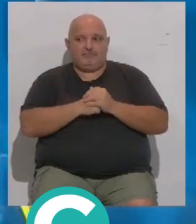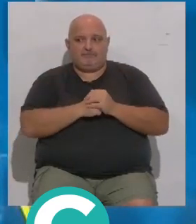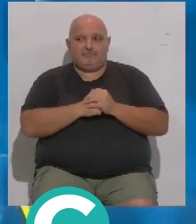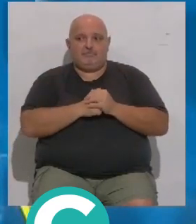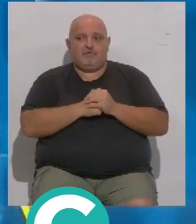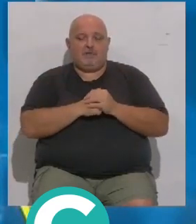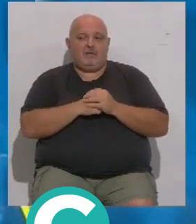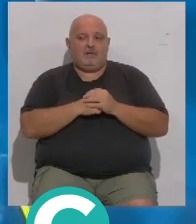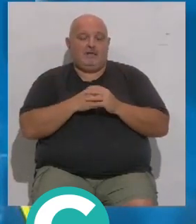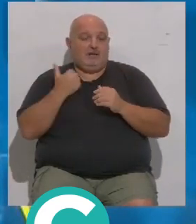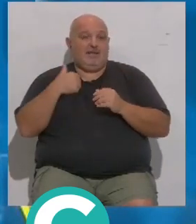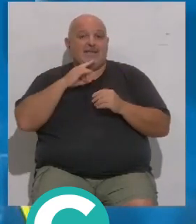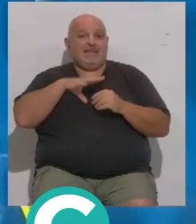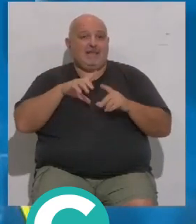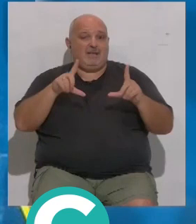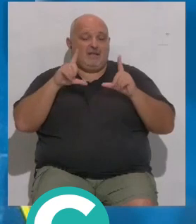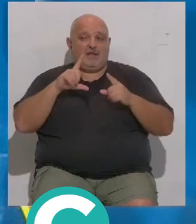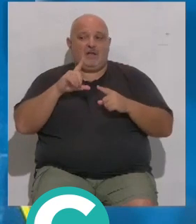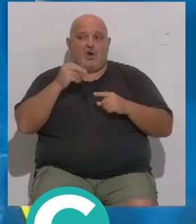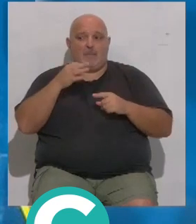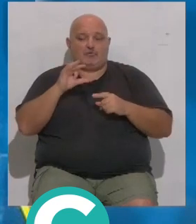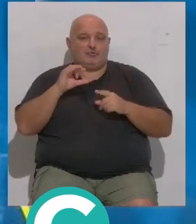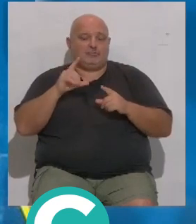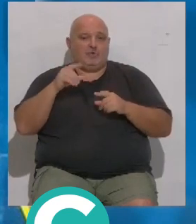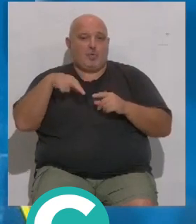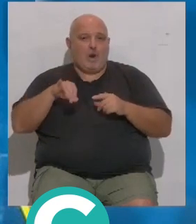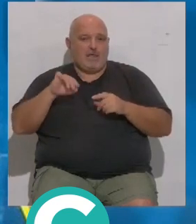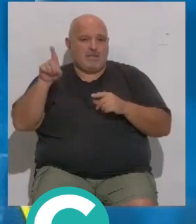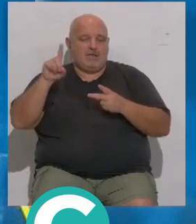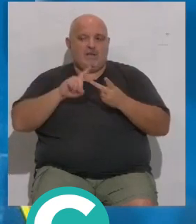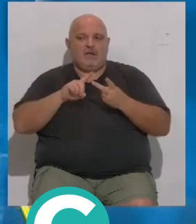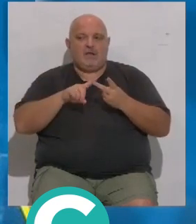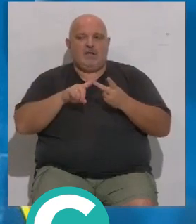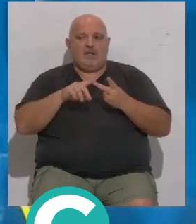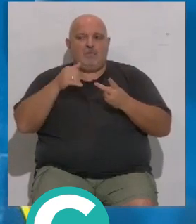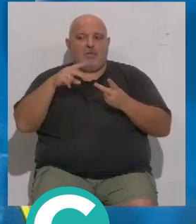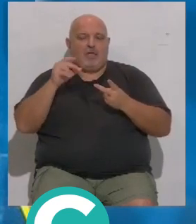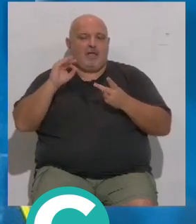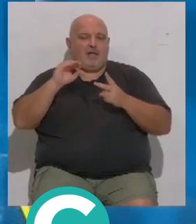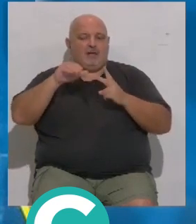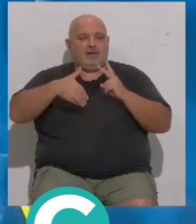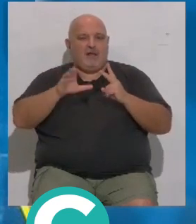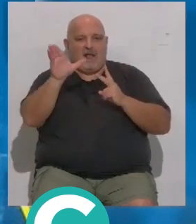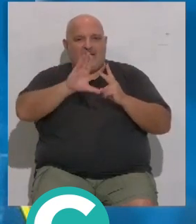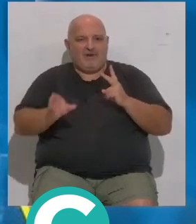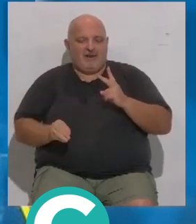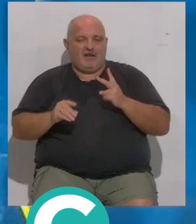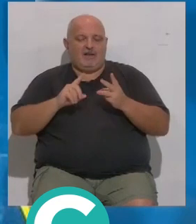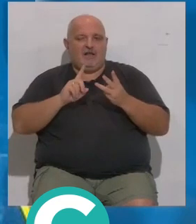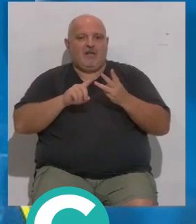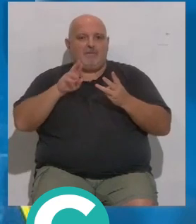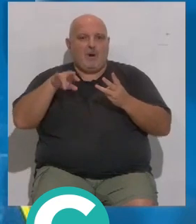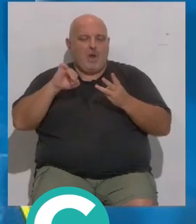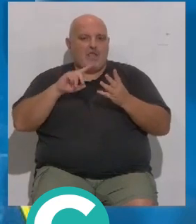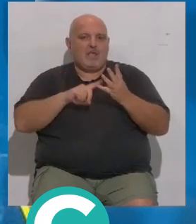Sí, vamos a detallarlos porque Brian Ocampo va a representar a Uruguay, Teo Bongonda a la República Democrática del Congo, Arzamendi a